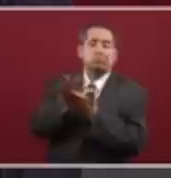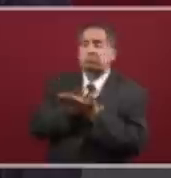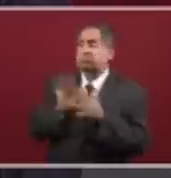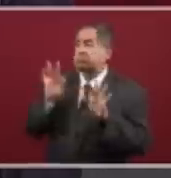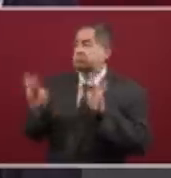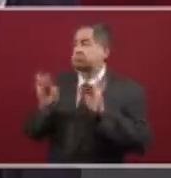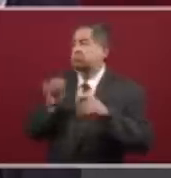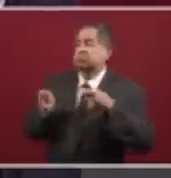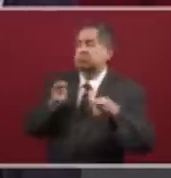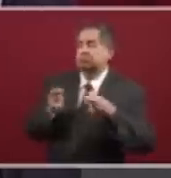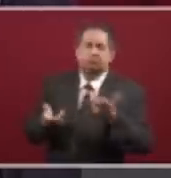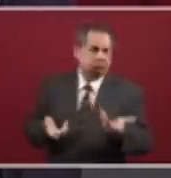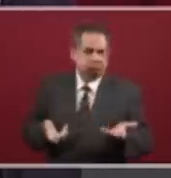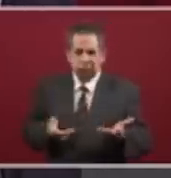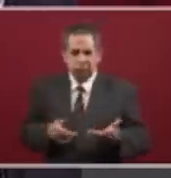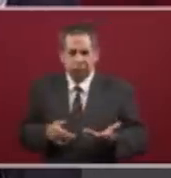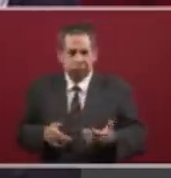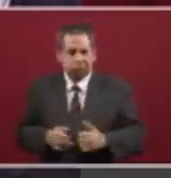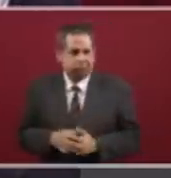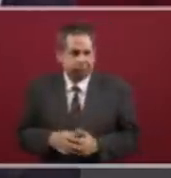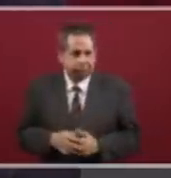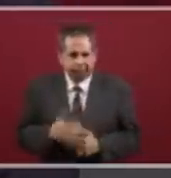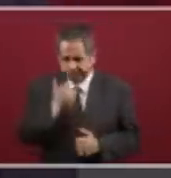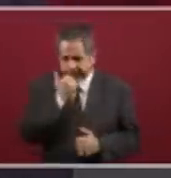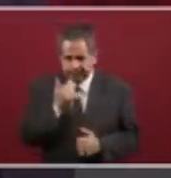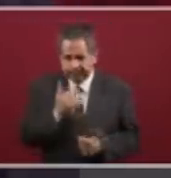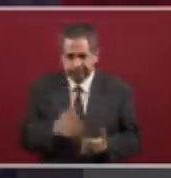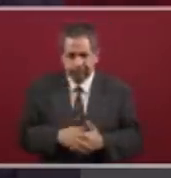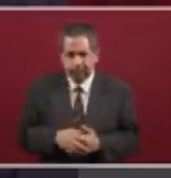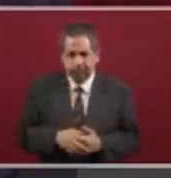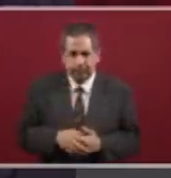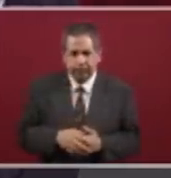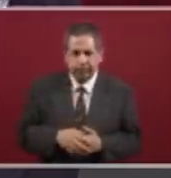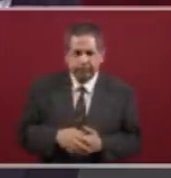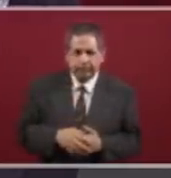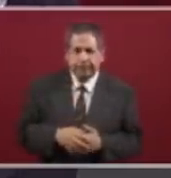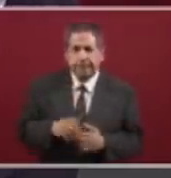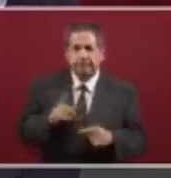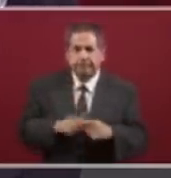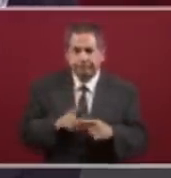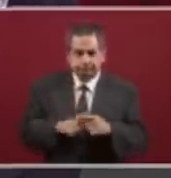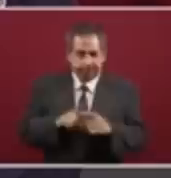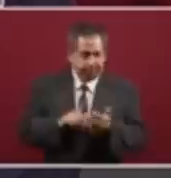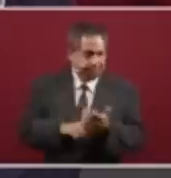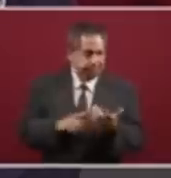quien tenía más elementos